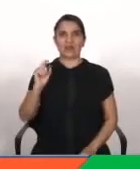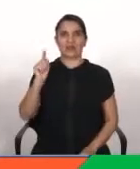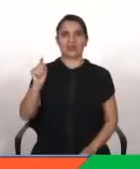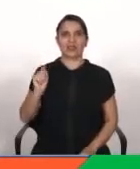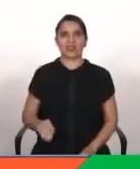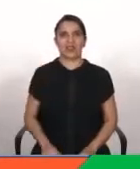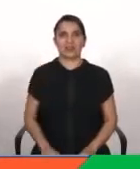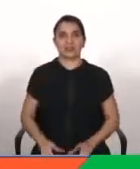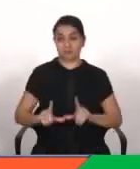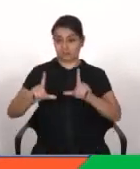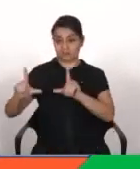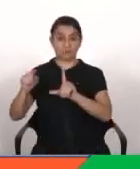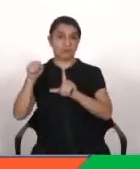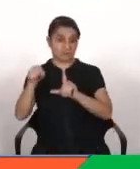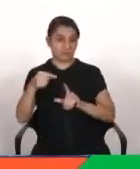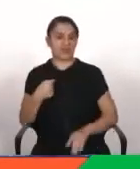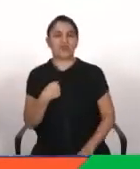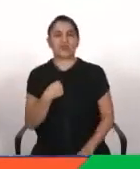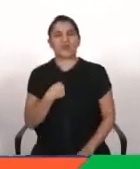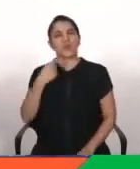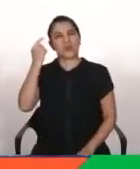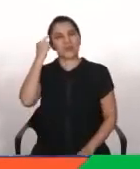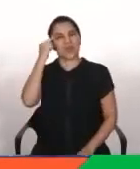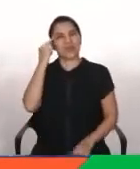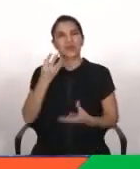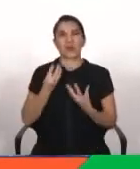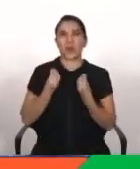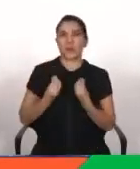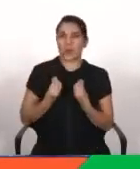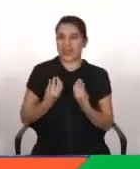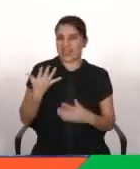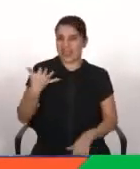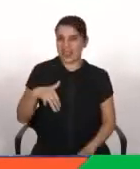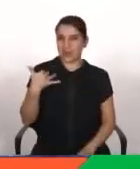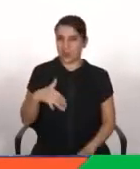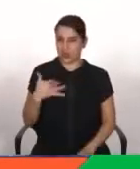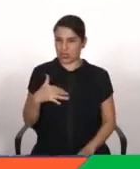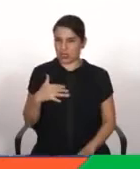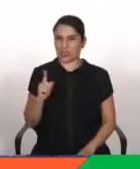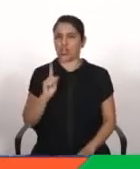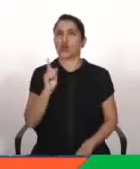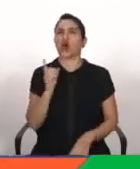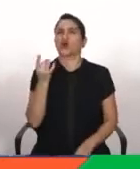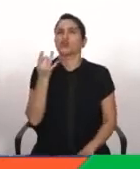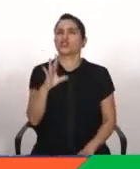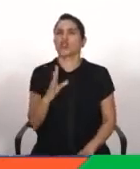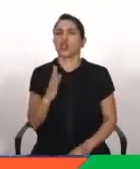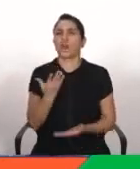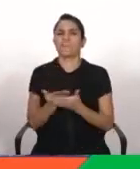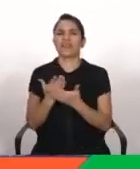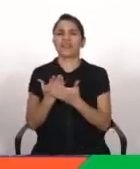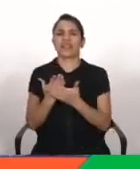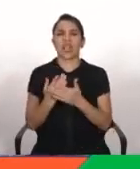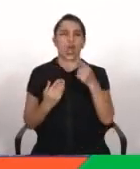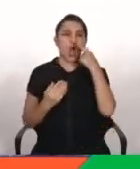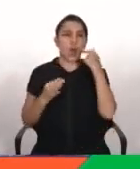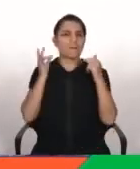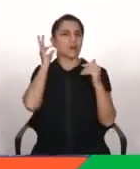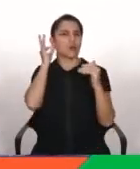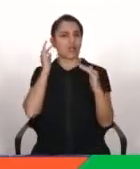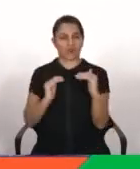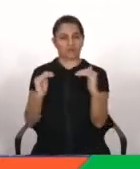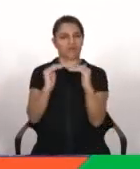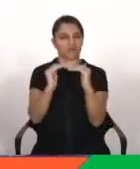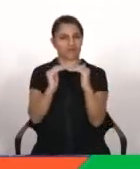Yo creo que es importante no solo seguir la igualdad de género en ciencia, sino que también en